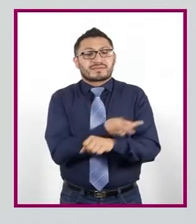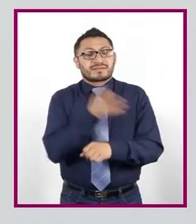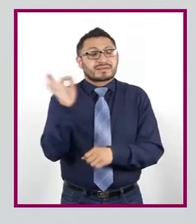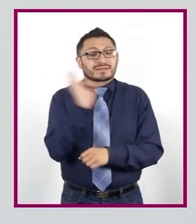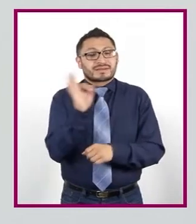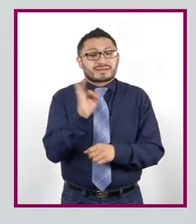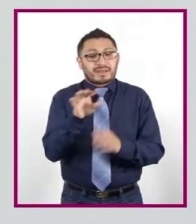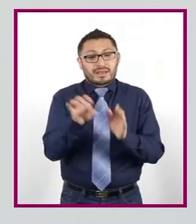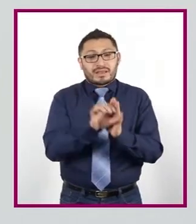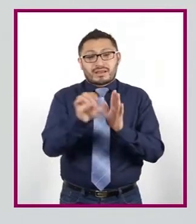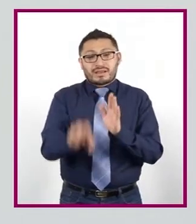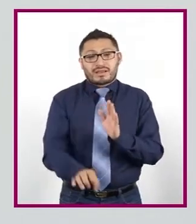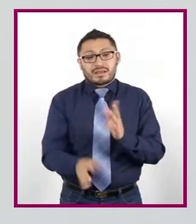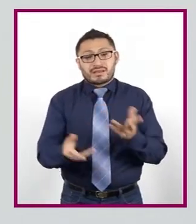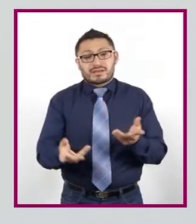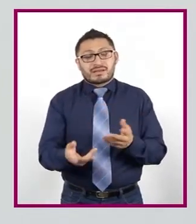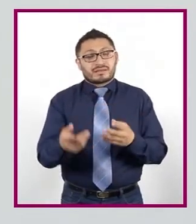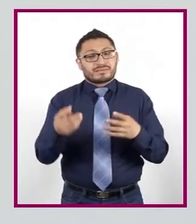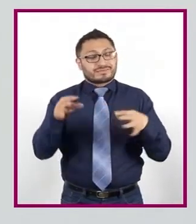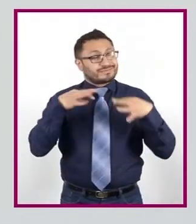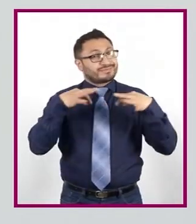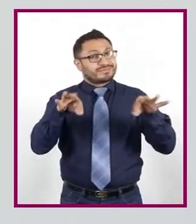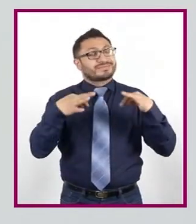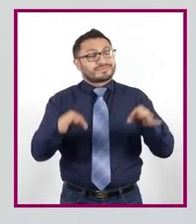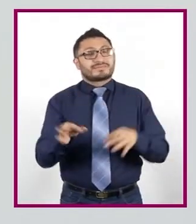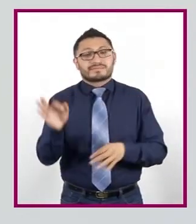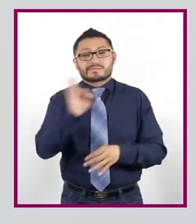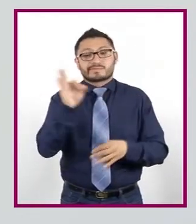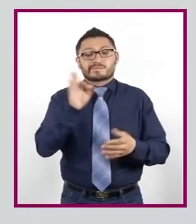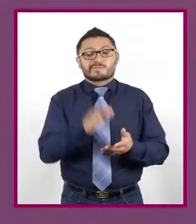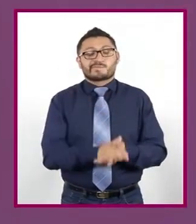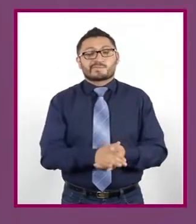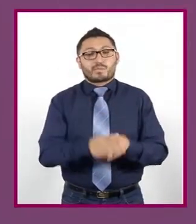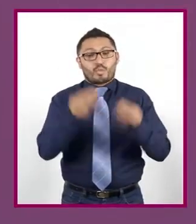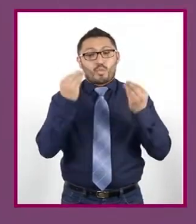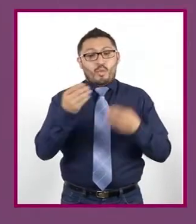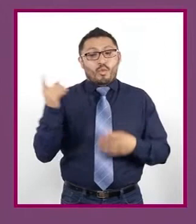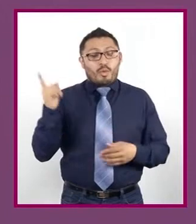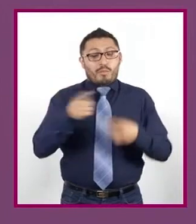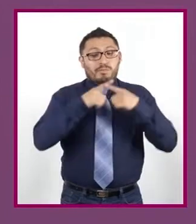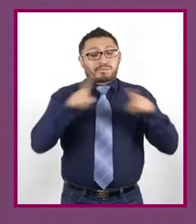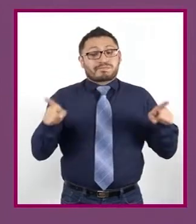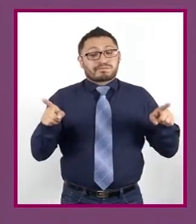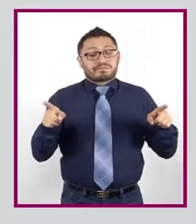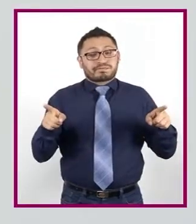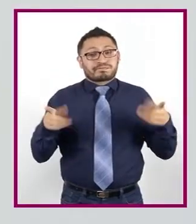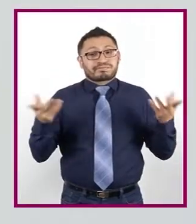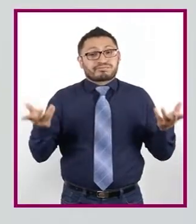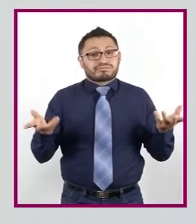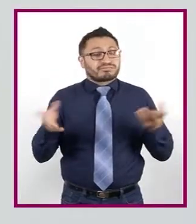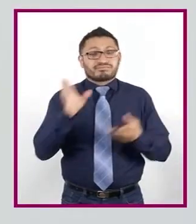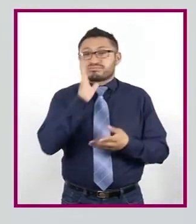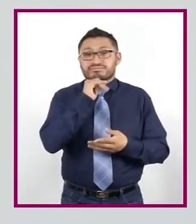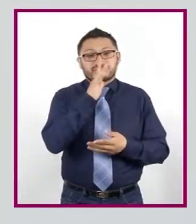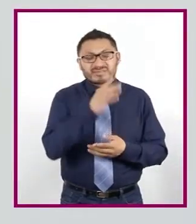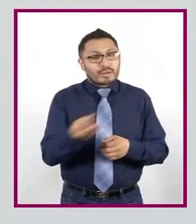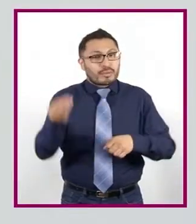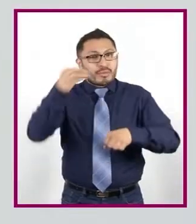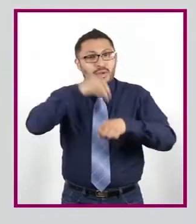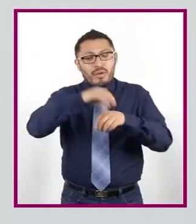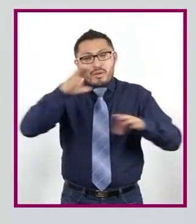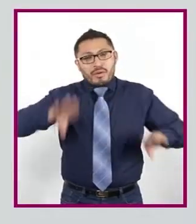si, por ejemplo, estos documentos fueran tan diferentes que no se pudieran establecer